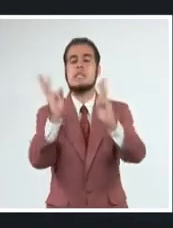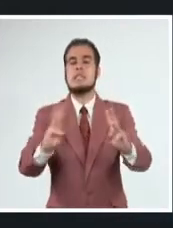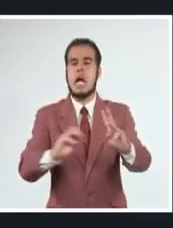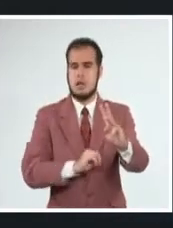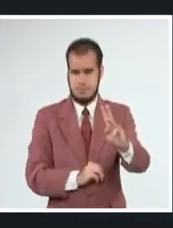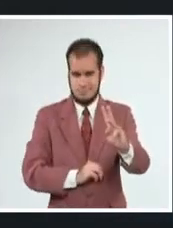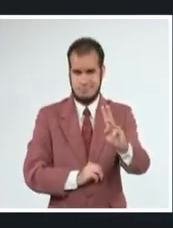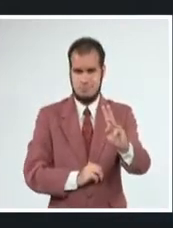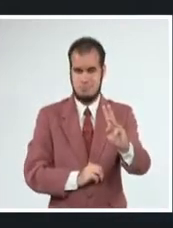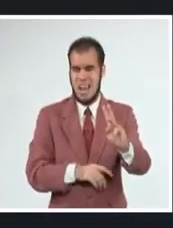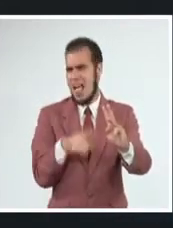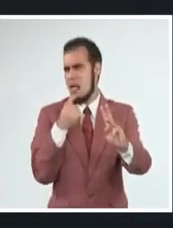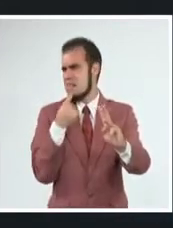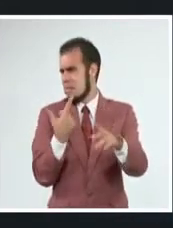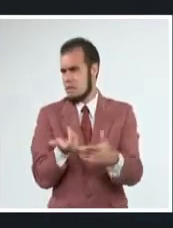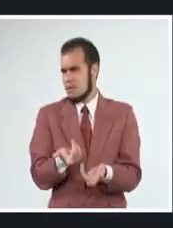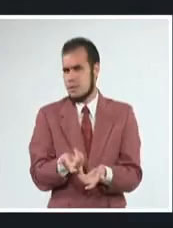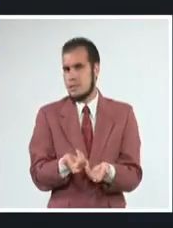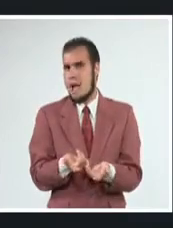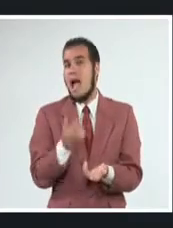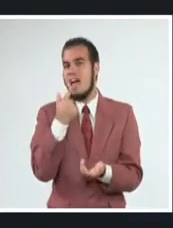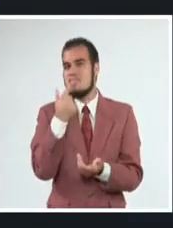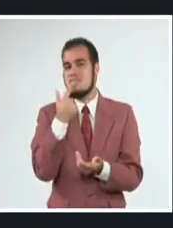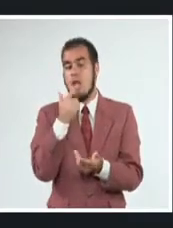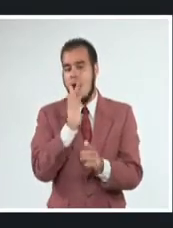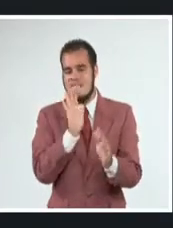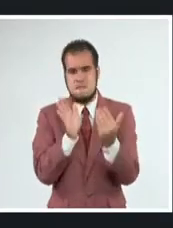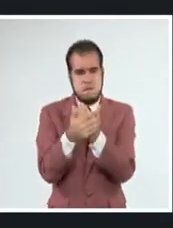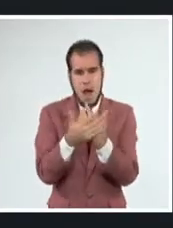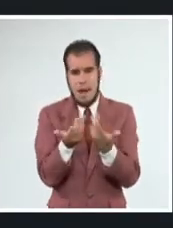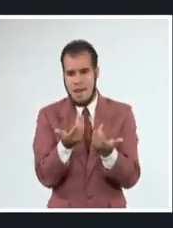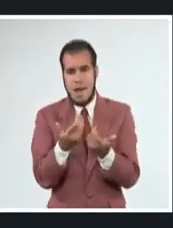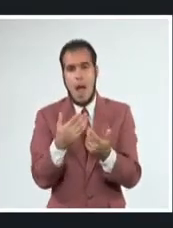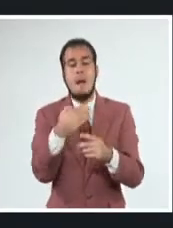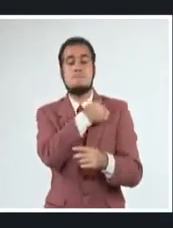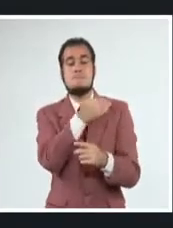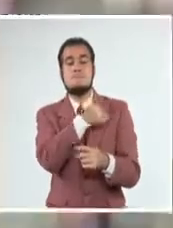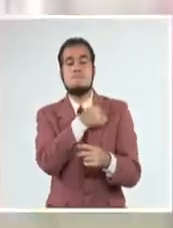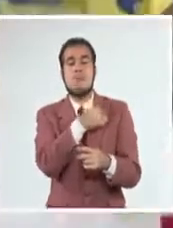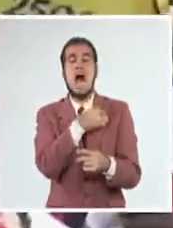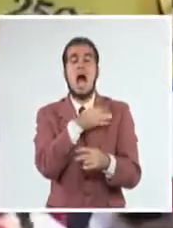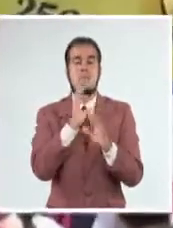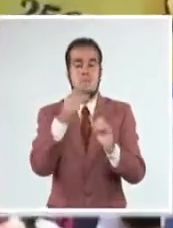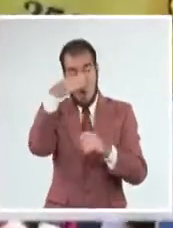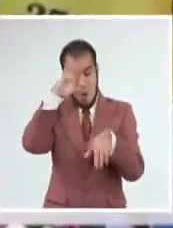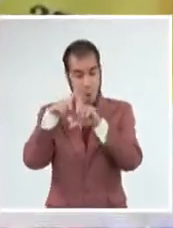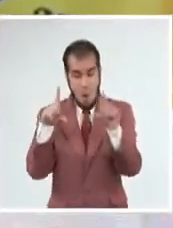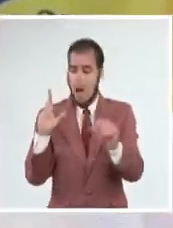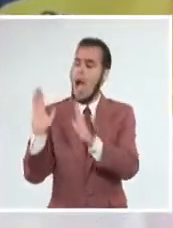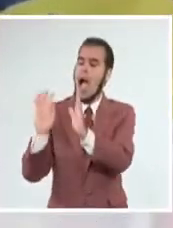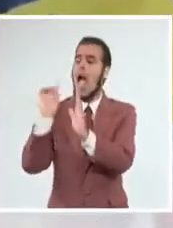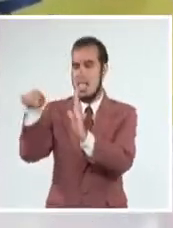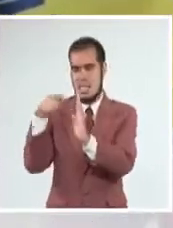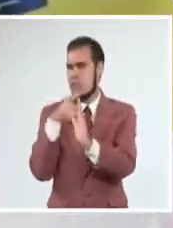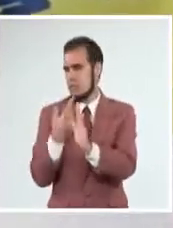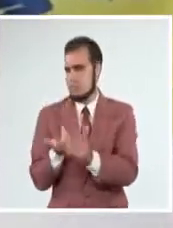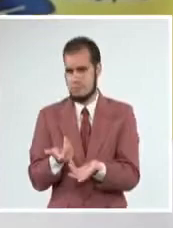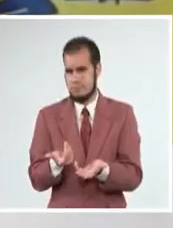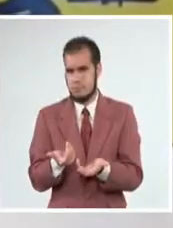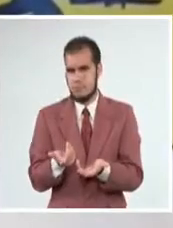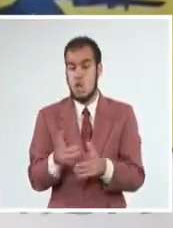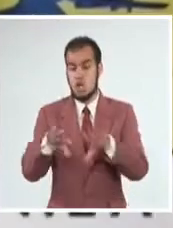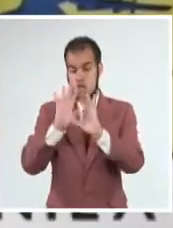en la cual anunciaban una infiltración militar por la zona occidental. La operación está asegurada